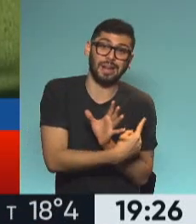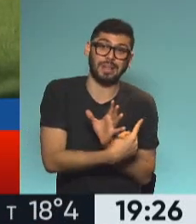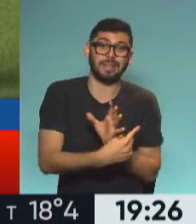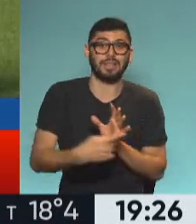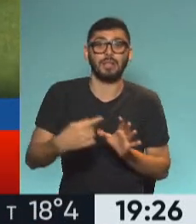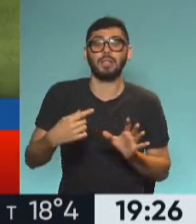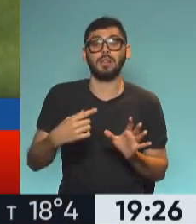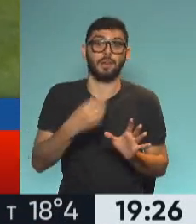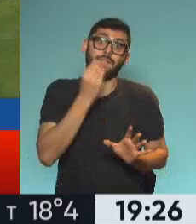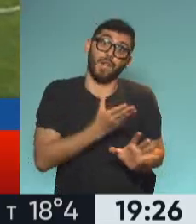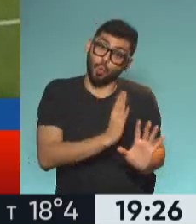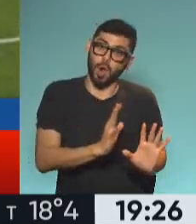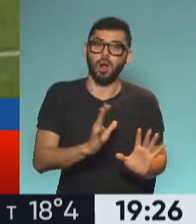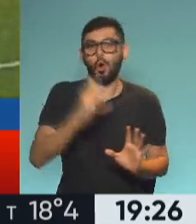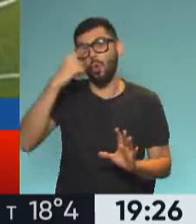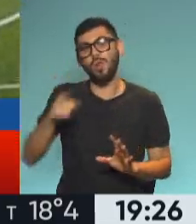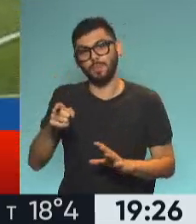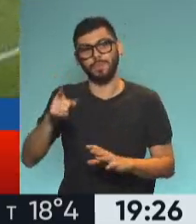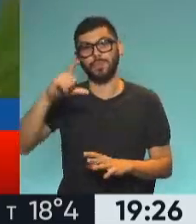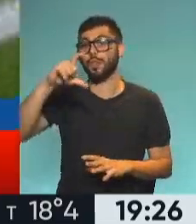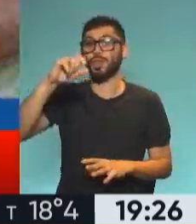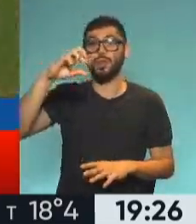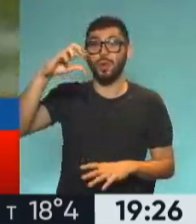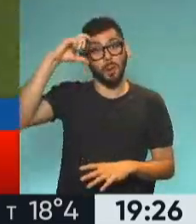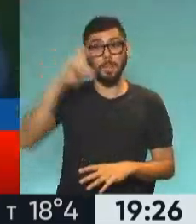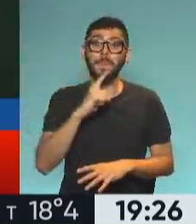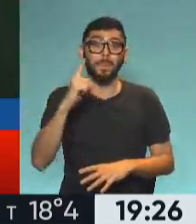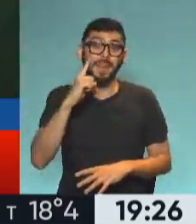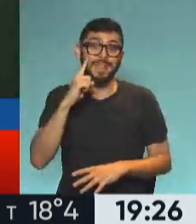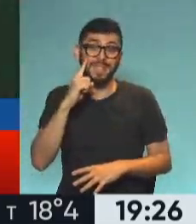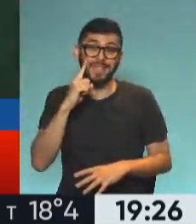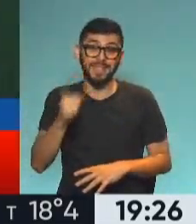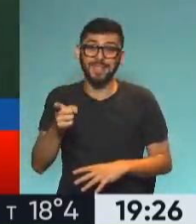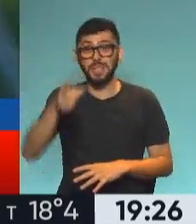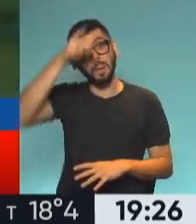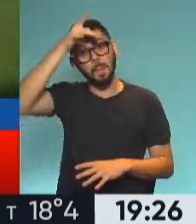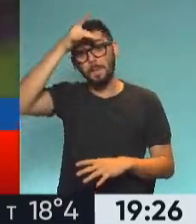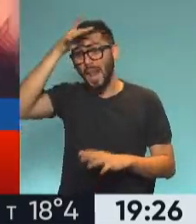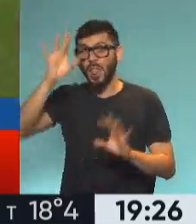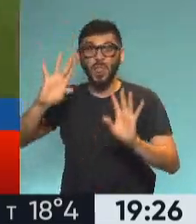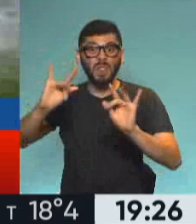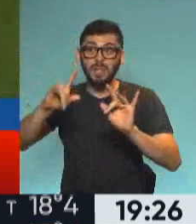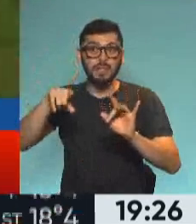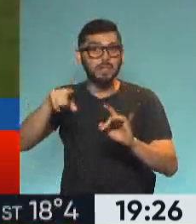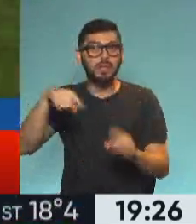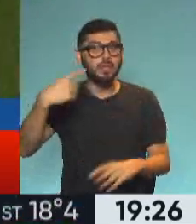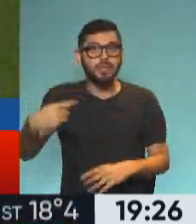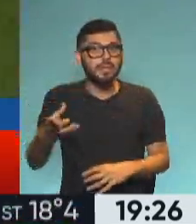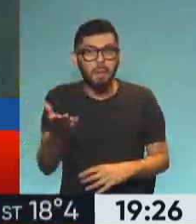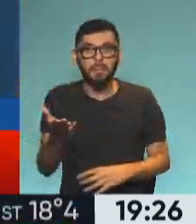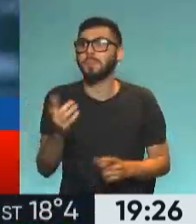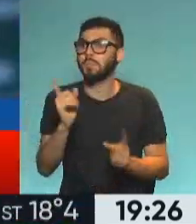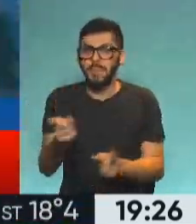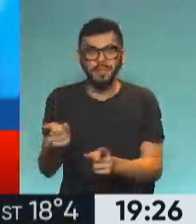la gran figura. Y por último, Copetti, el de los penales difíciles y definitorios. Sí,